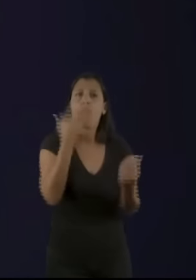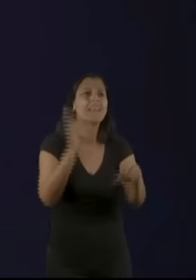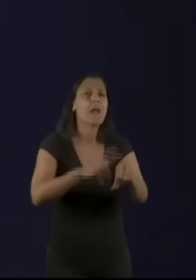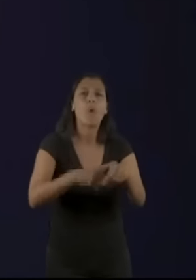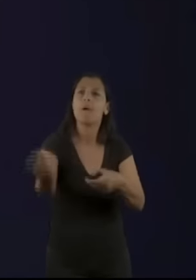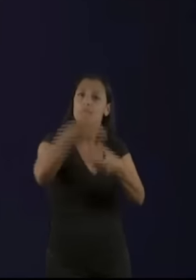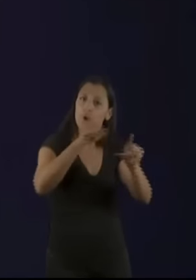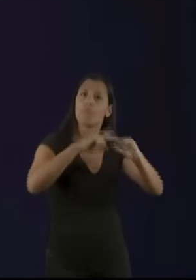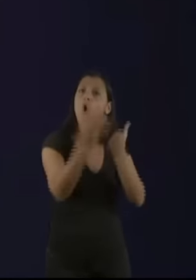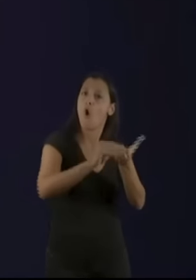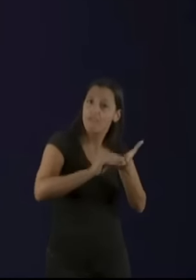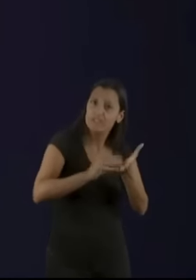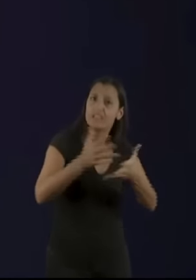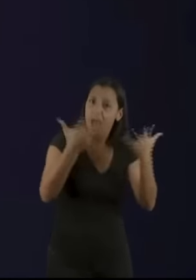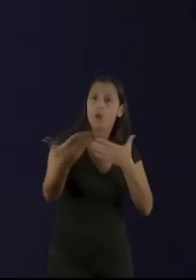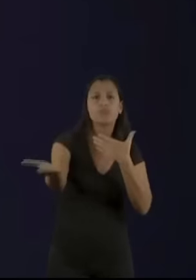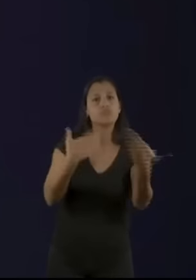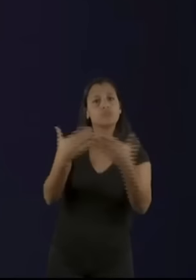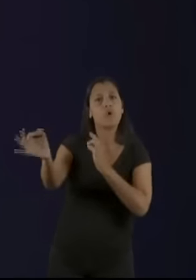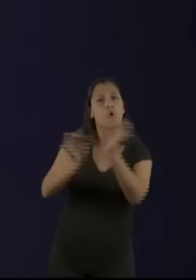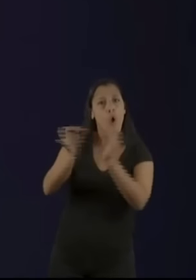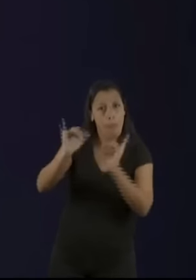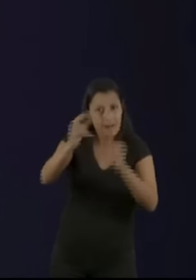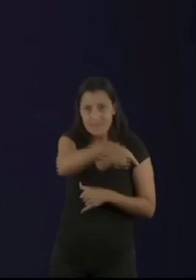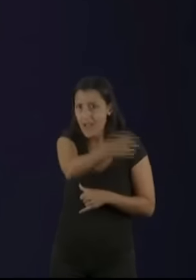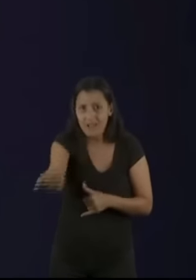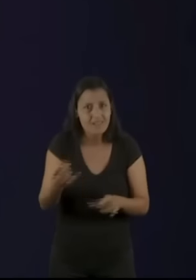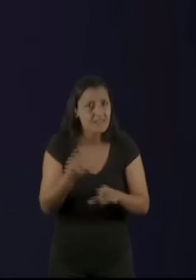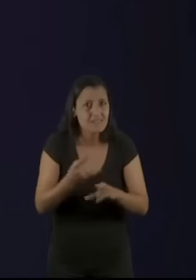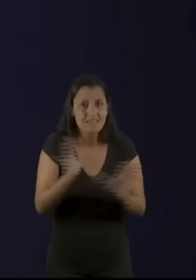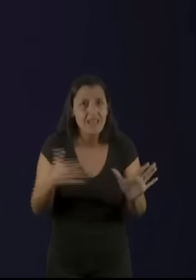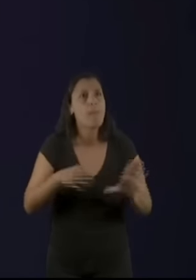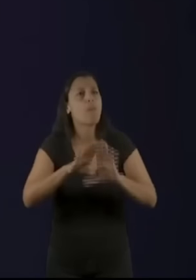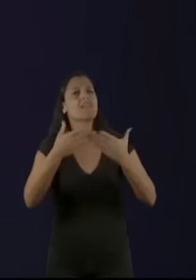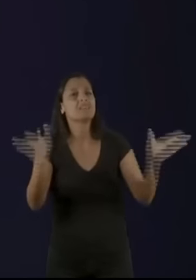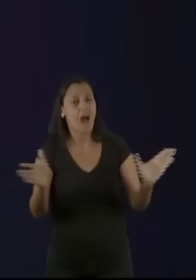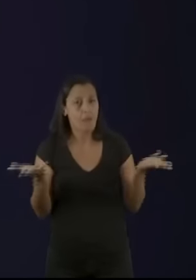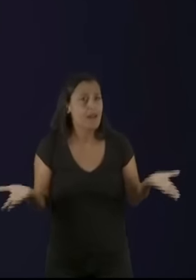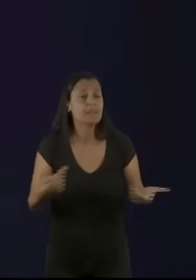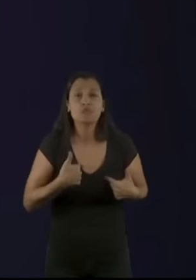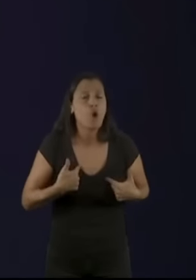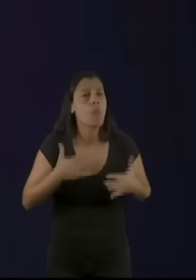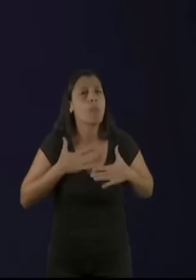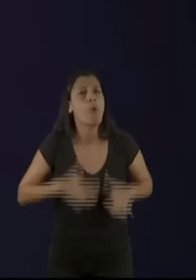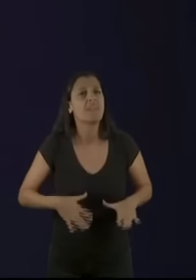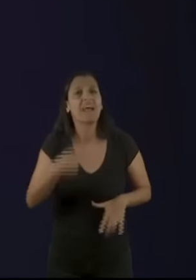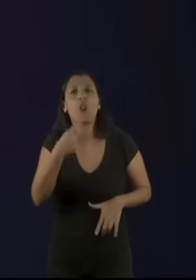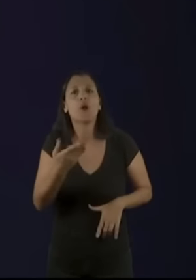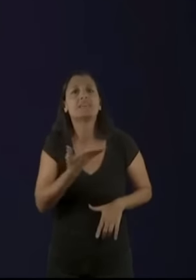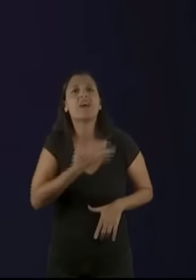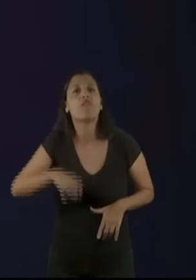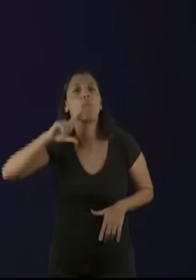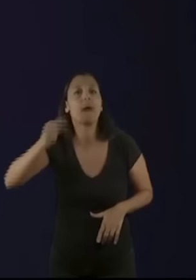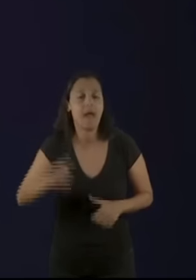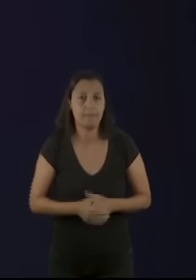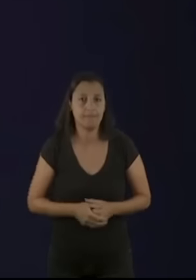allá de mis problemas de tiempo a charlar y a conversar así que me tiene absolutamente sin cuidado lo que dice fopea eh Y